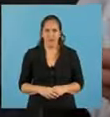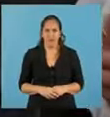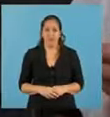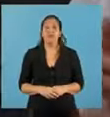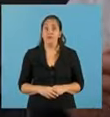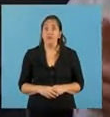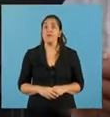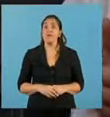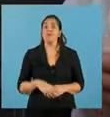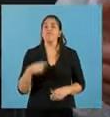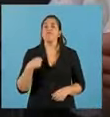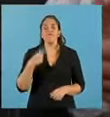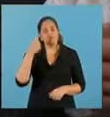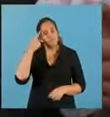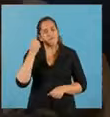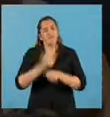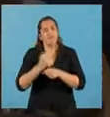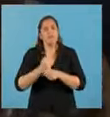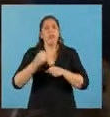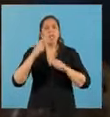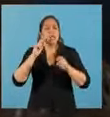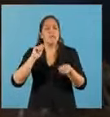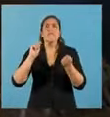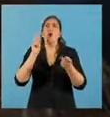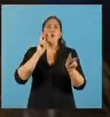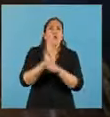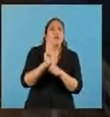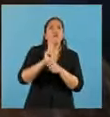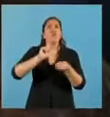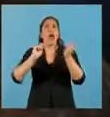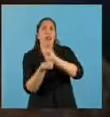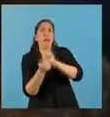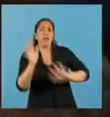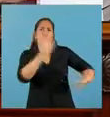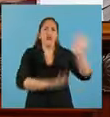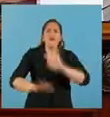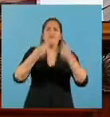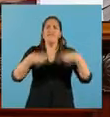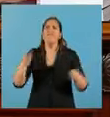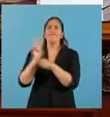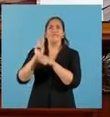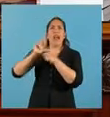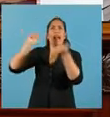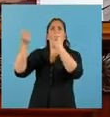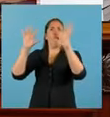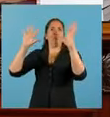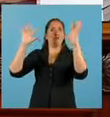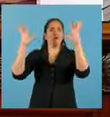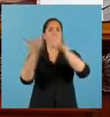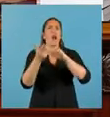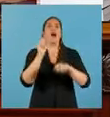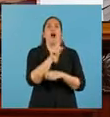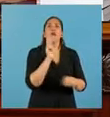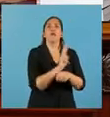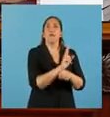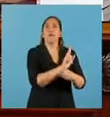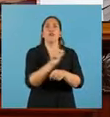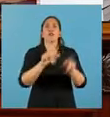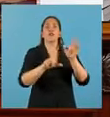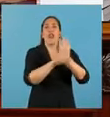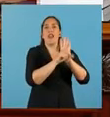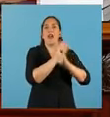Las acciones de adaptación y mitigación al cambio climático, el fortalecimiento en la implementación de la Ley de Bosques, el